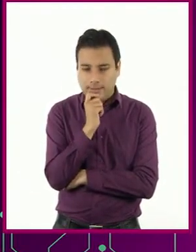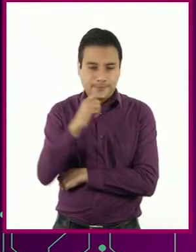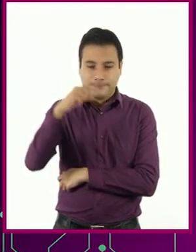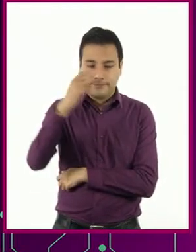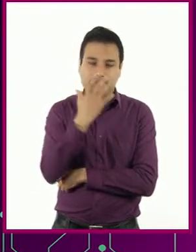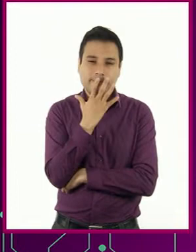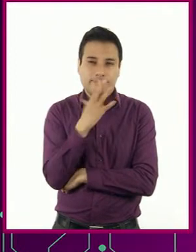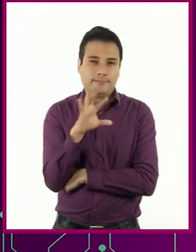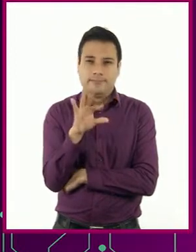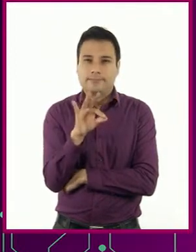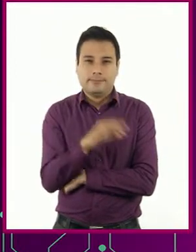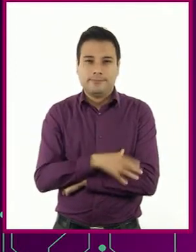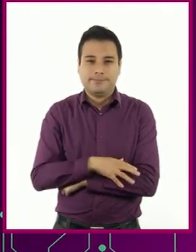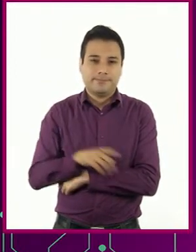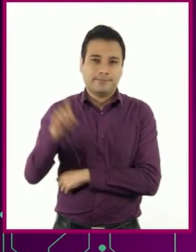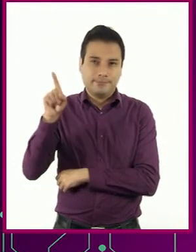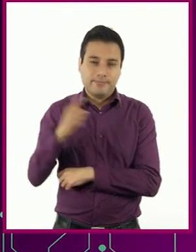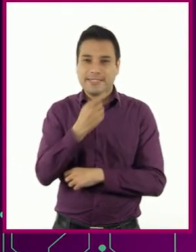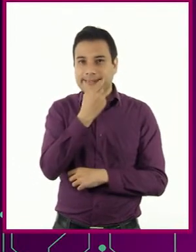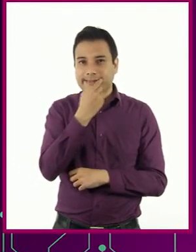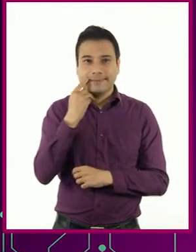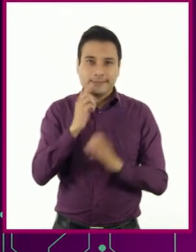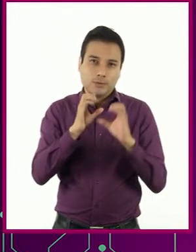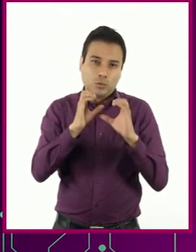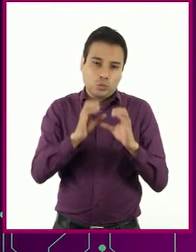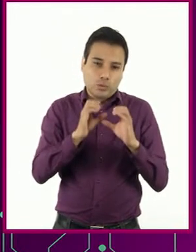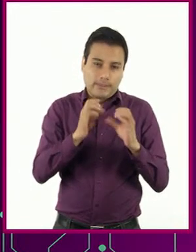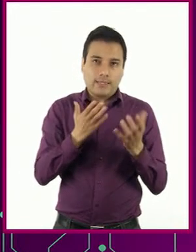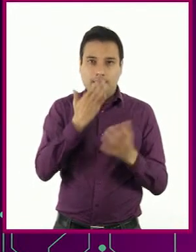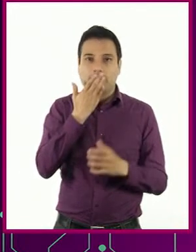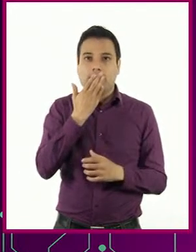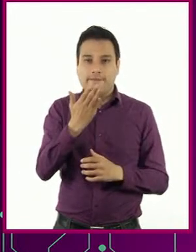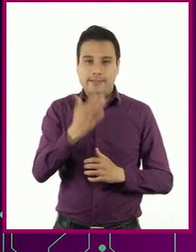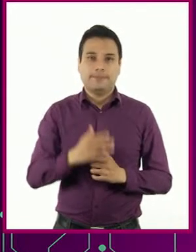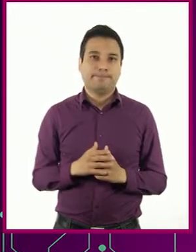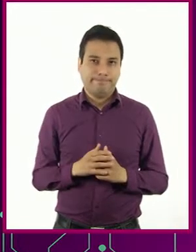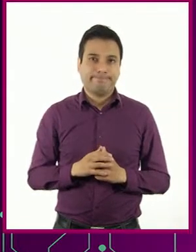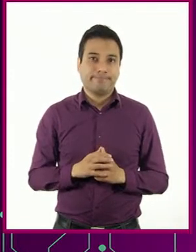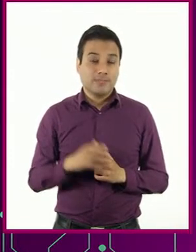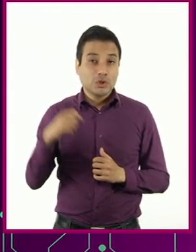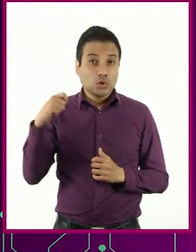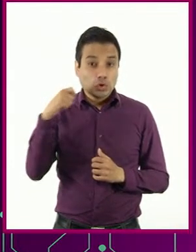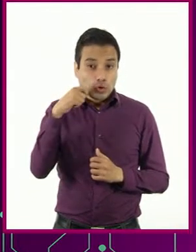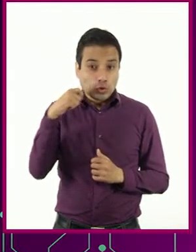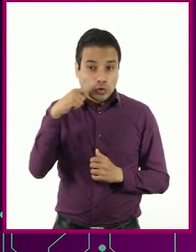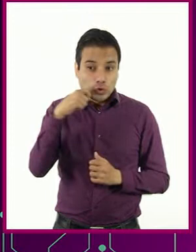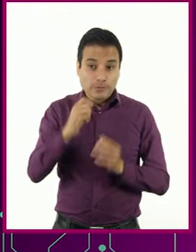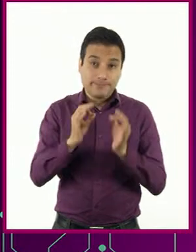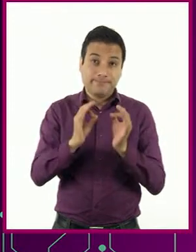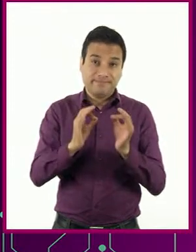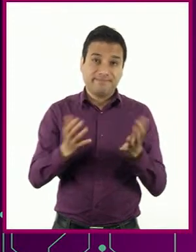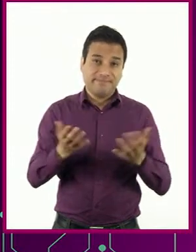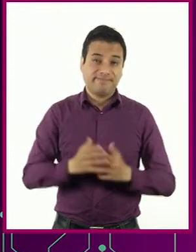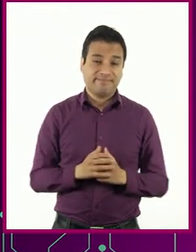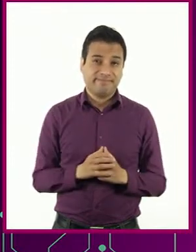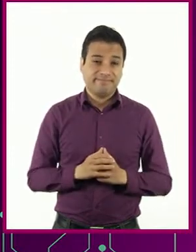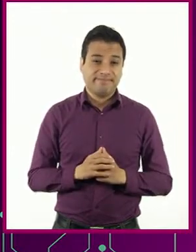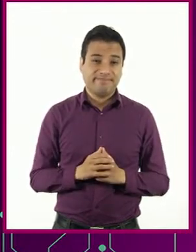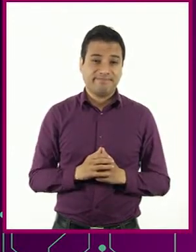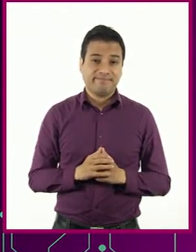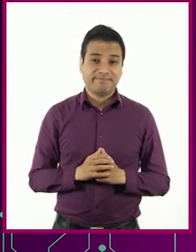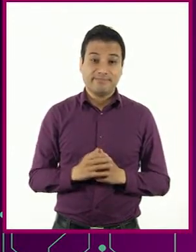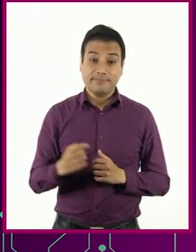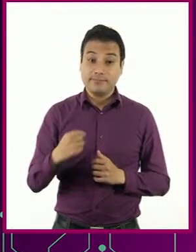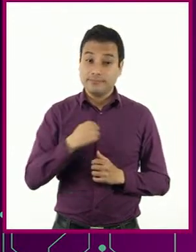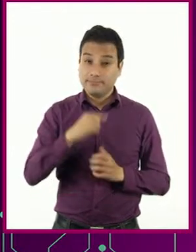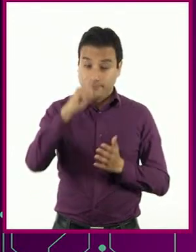fácil! Maestra, una persona que cuida de su salud y tiene buenos hábitos sobre su higiene bucal, y estoy muy... pero